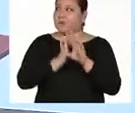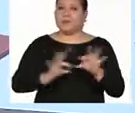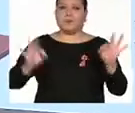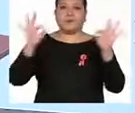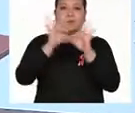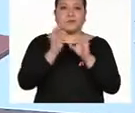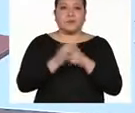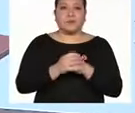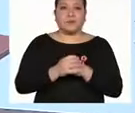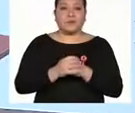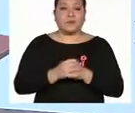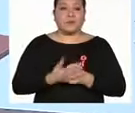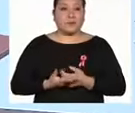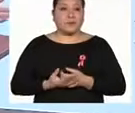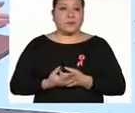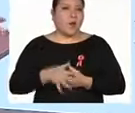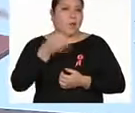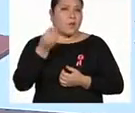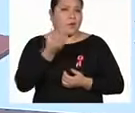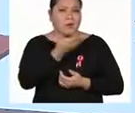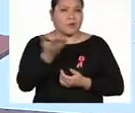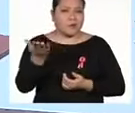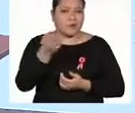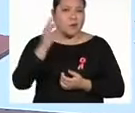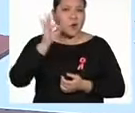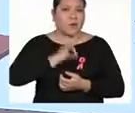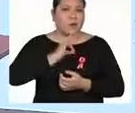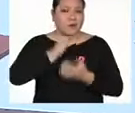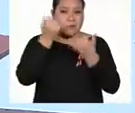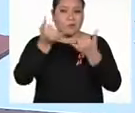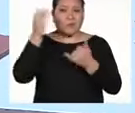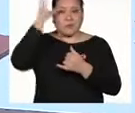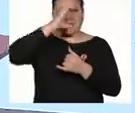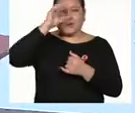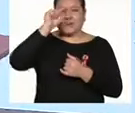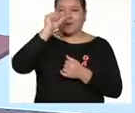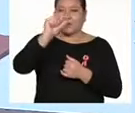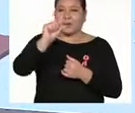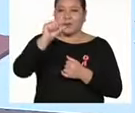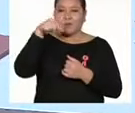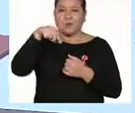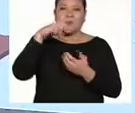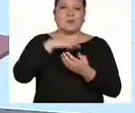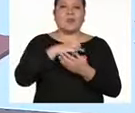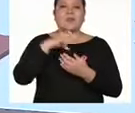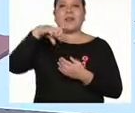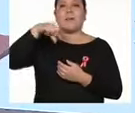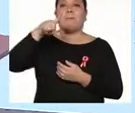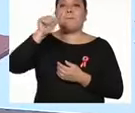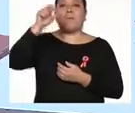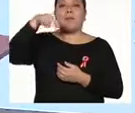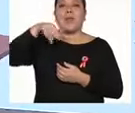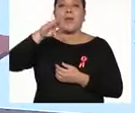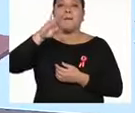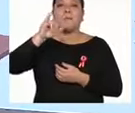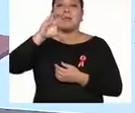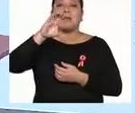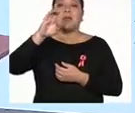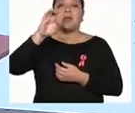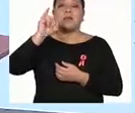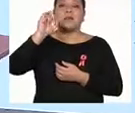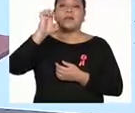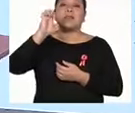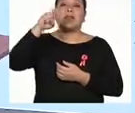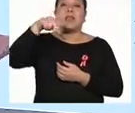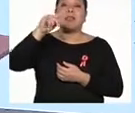importante. Es más, ¿por qué no aprovechan y buscan ahora un poquito más sobre el Plan Bicentenario? Les daremos una